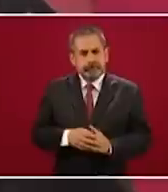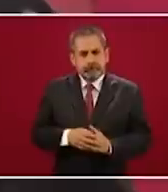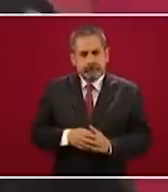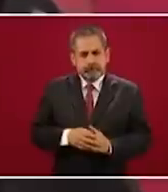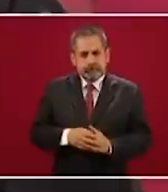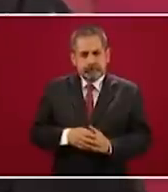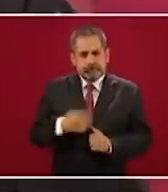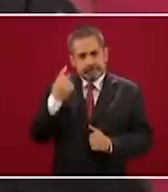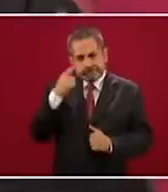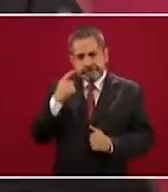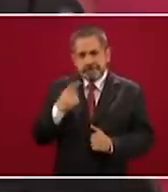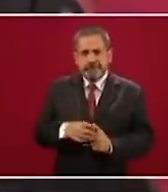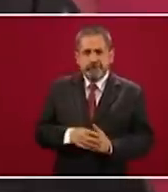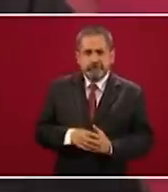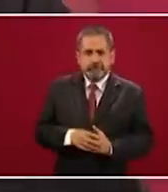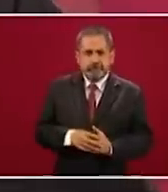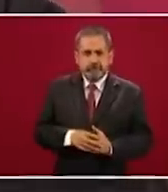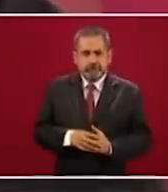se vayan